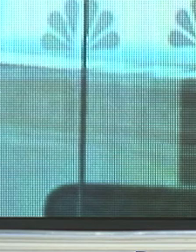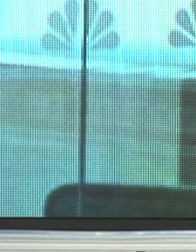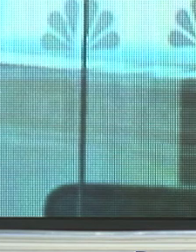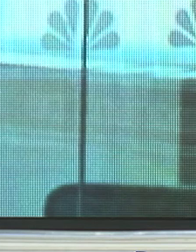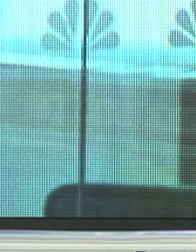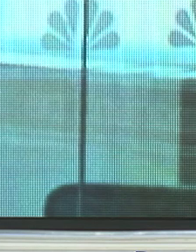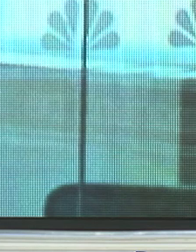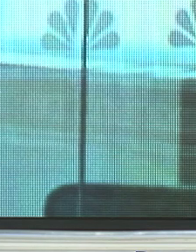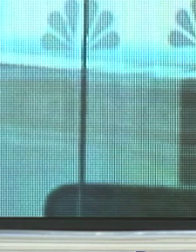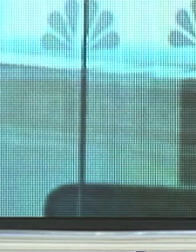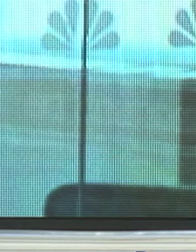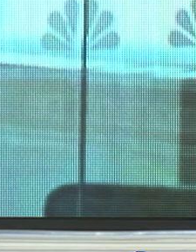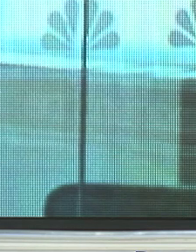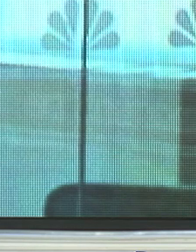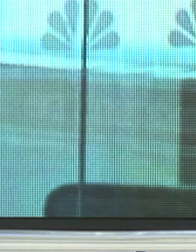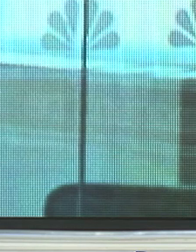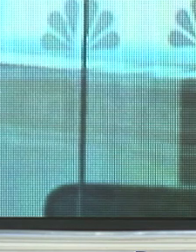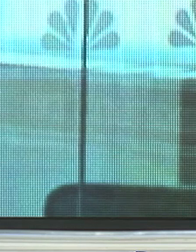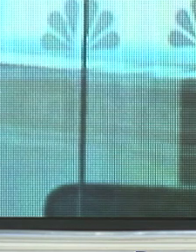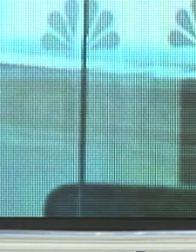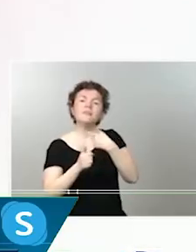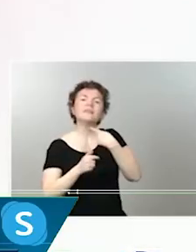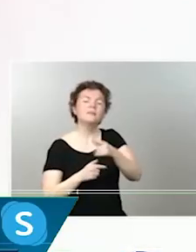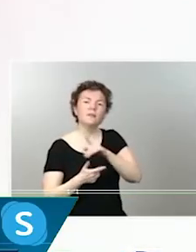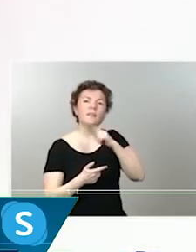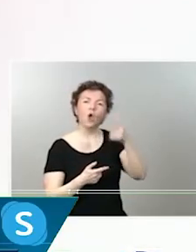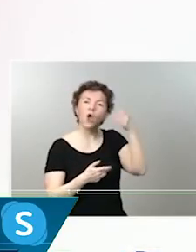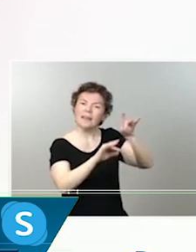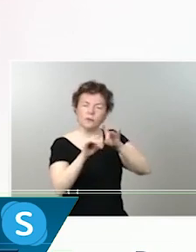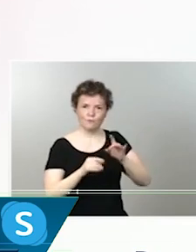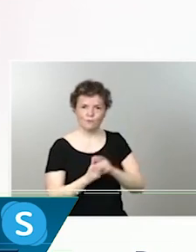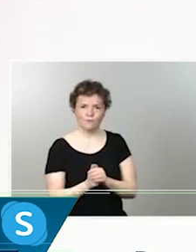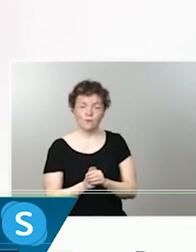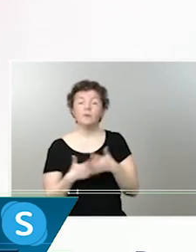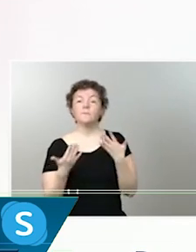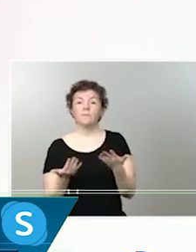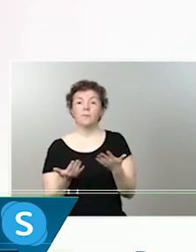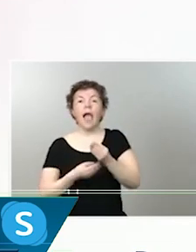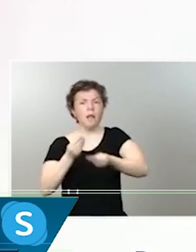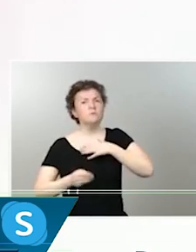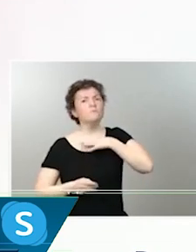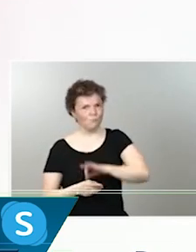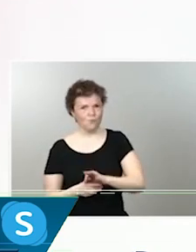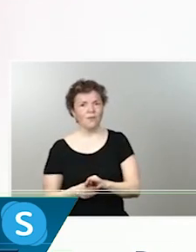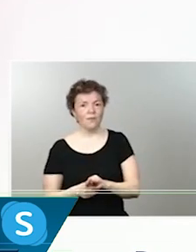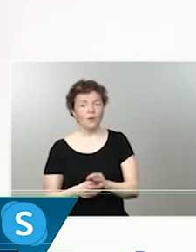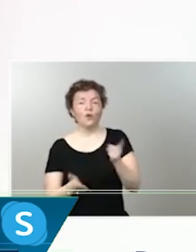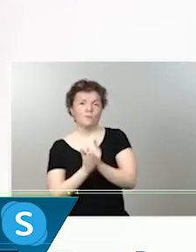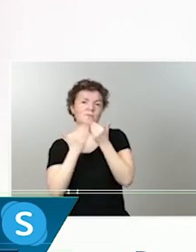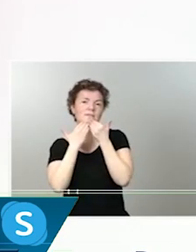no pues sí la verdad es que sí de todas formas ya sabes que las encuestas bueno la cosa son las encuestas